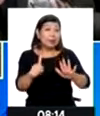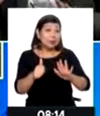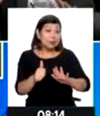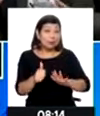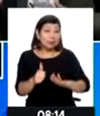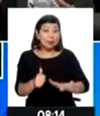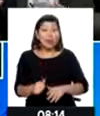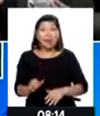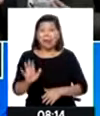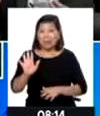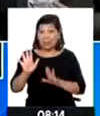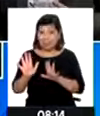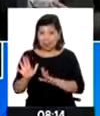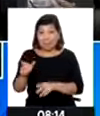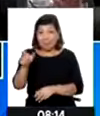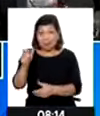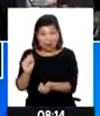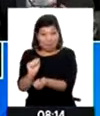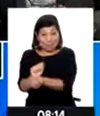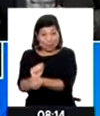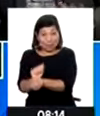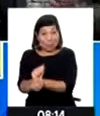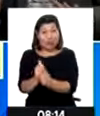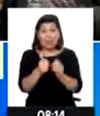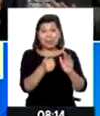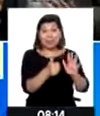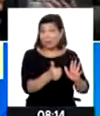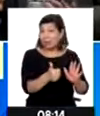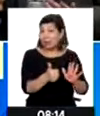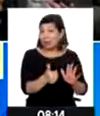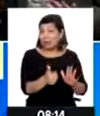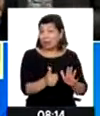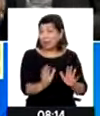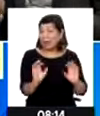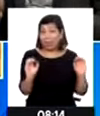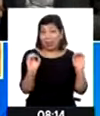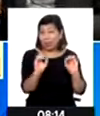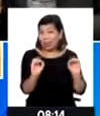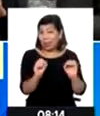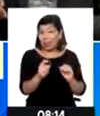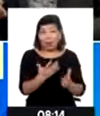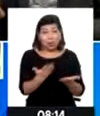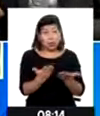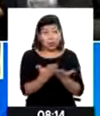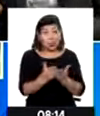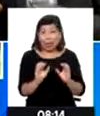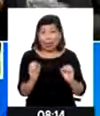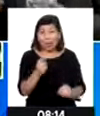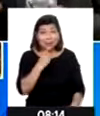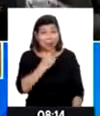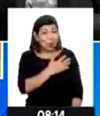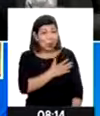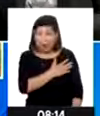cada 10 privados de libertad, 6 no han acabado secundaria. Y